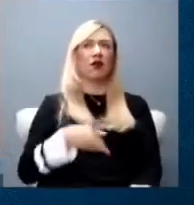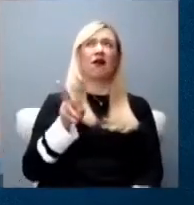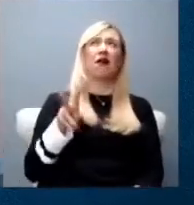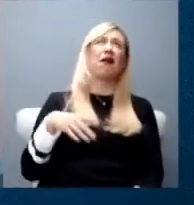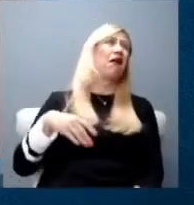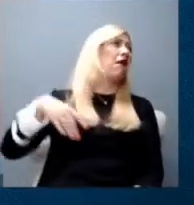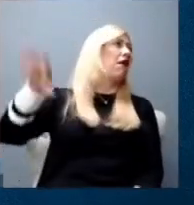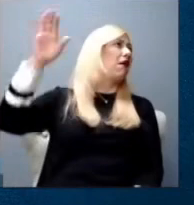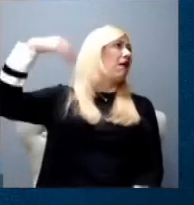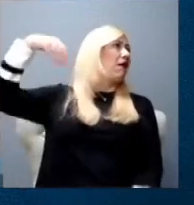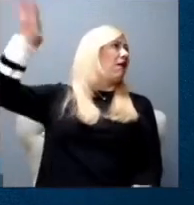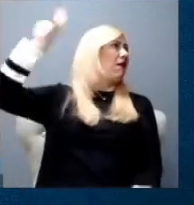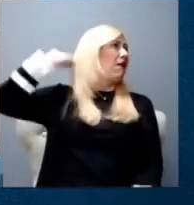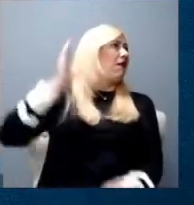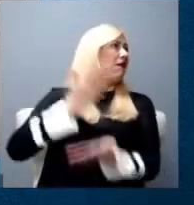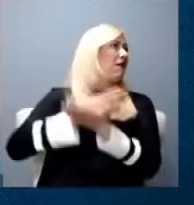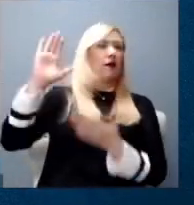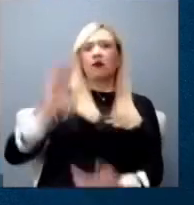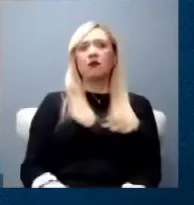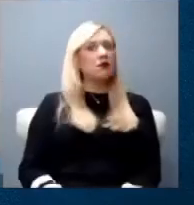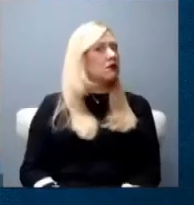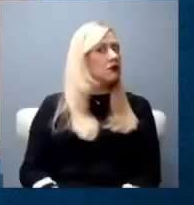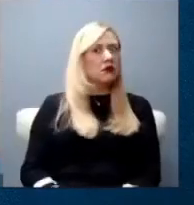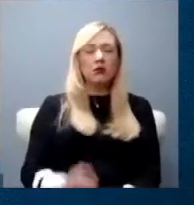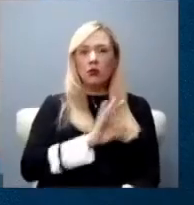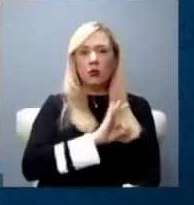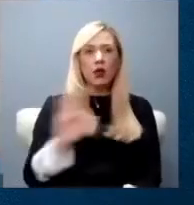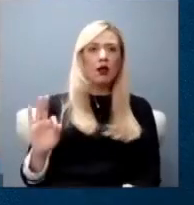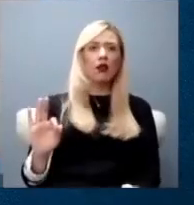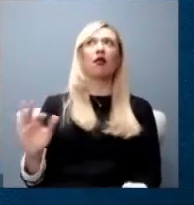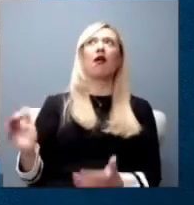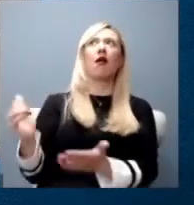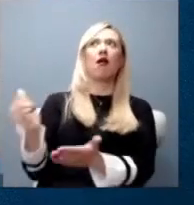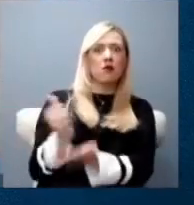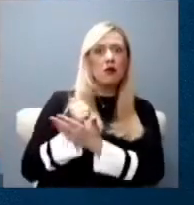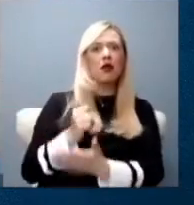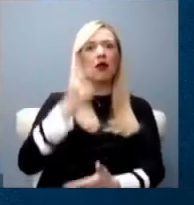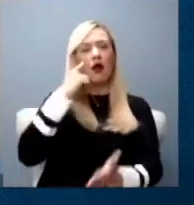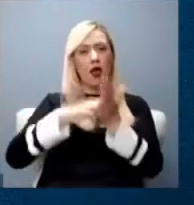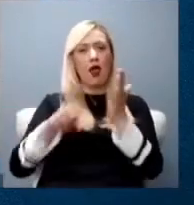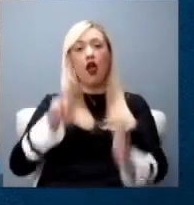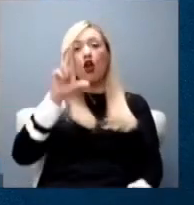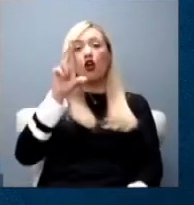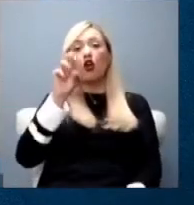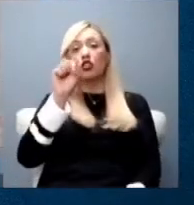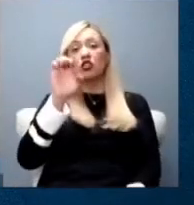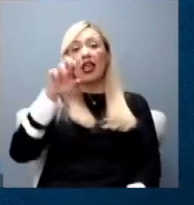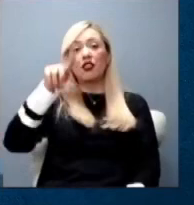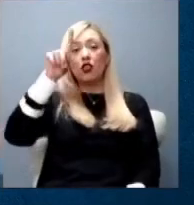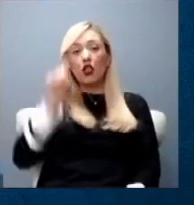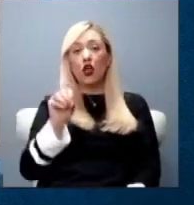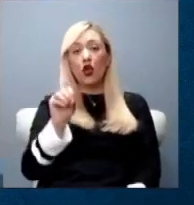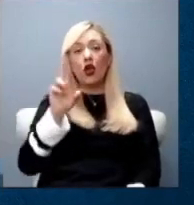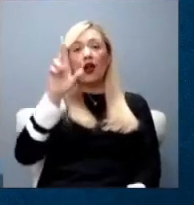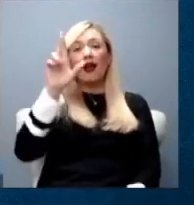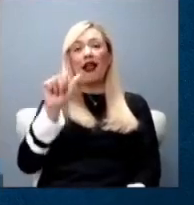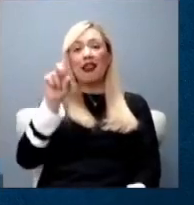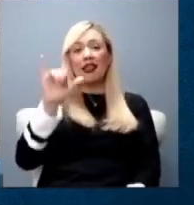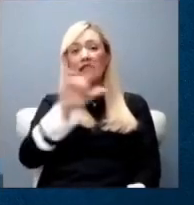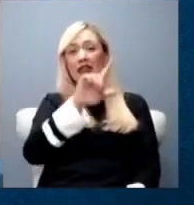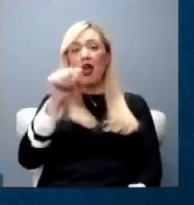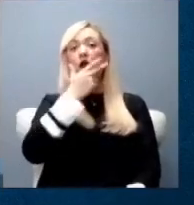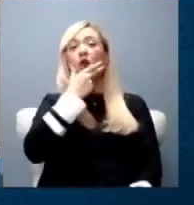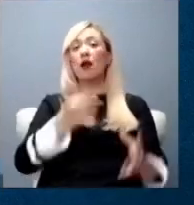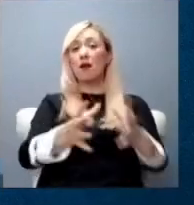realidad son decisiones que nos pueden impactar. Recordemos que en México, gracias al caso Rosendo Radilla, se logró la modificación del